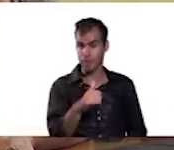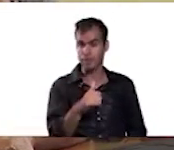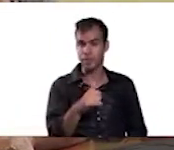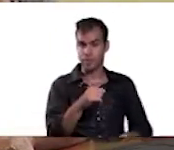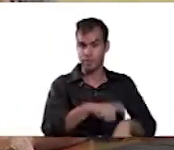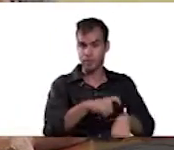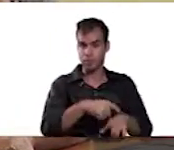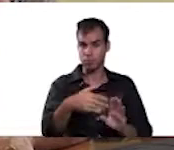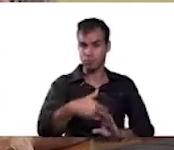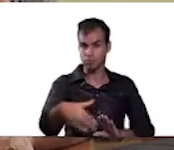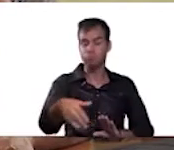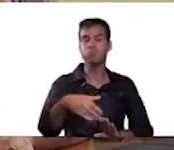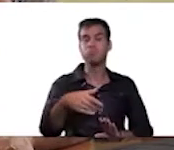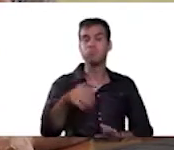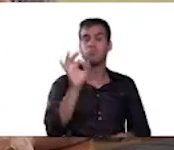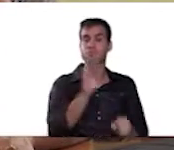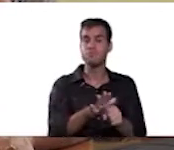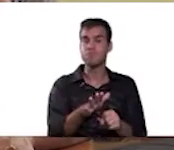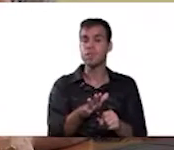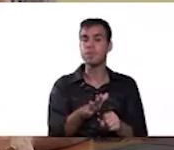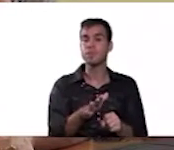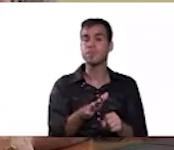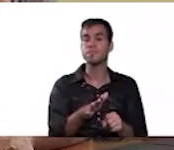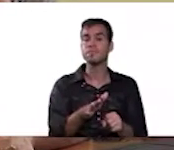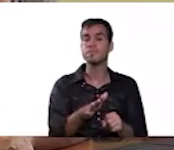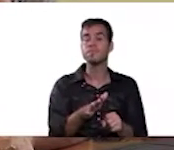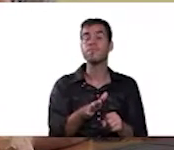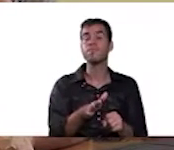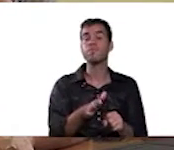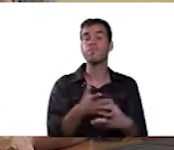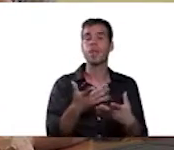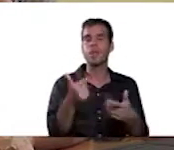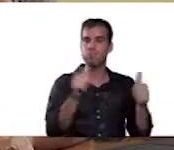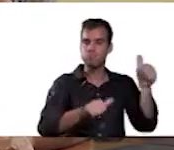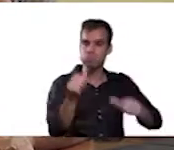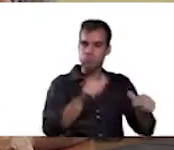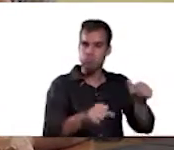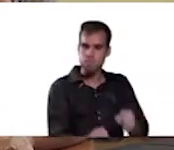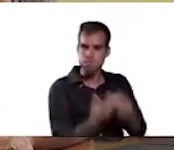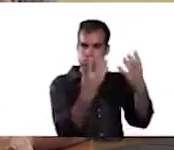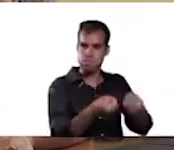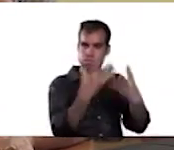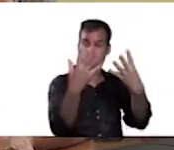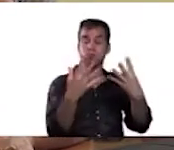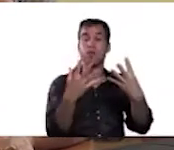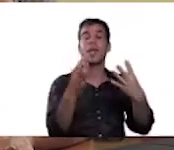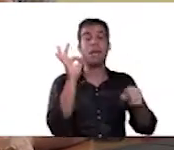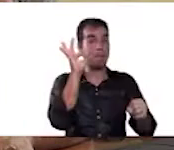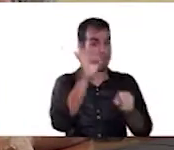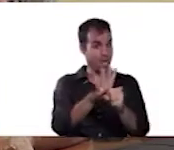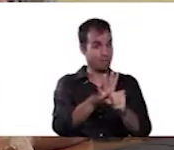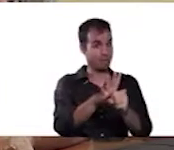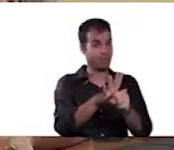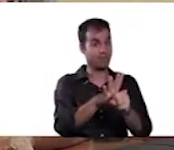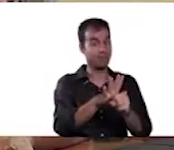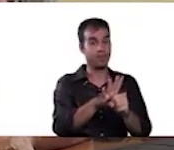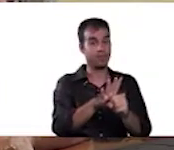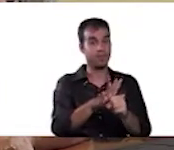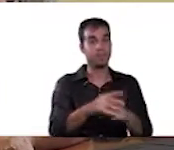tiempo comienzan en el máximo las concentraciones de la sustancia reaccionante, que es lo que se tiene en un inicio.